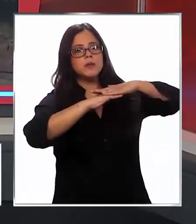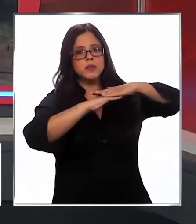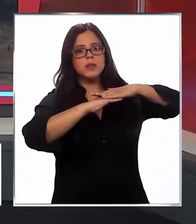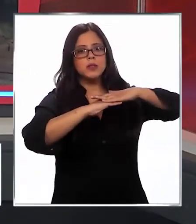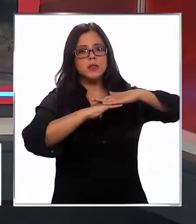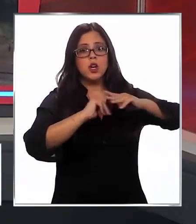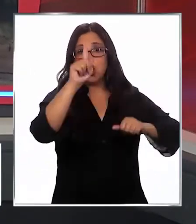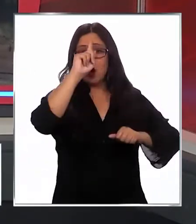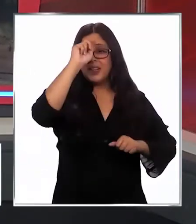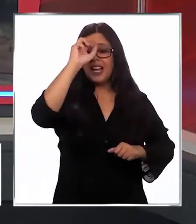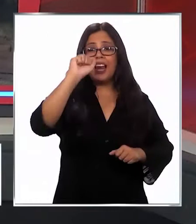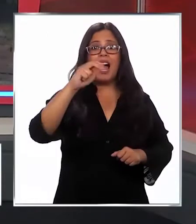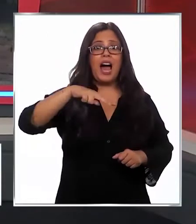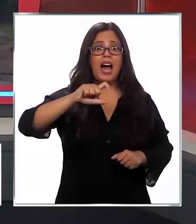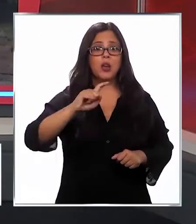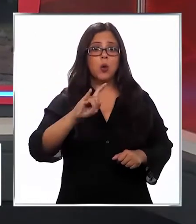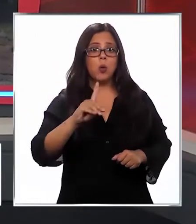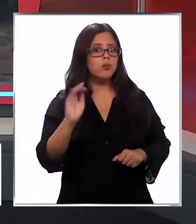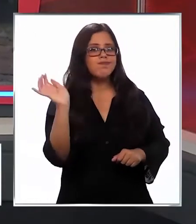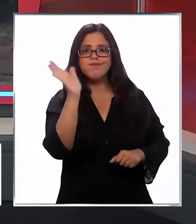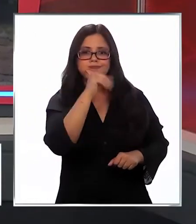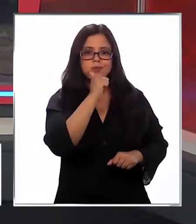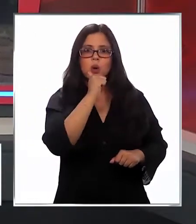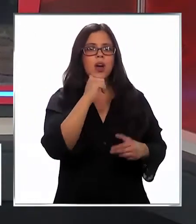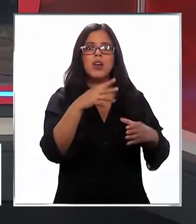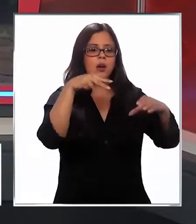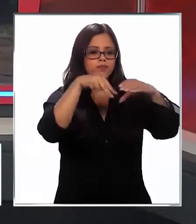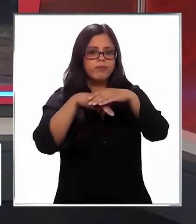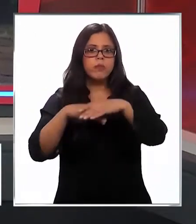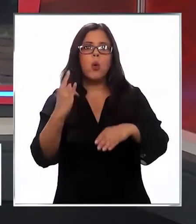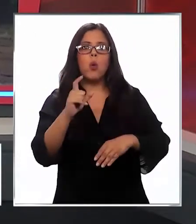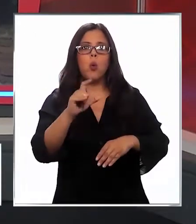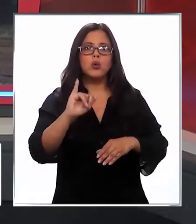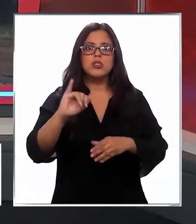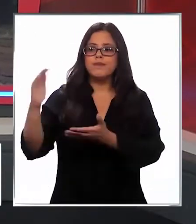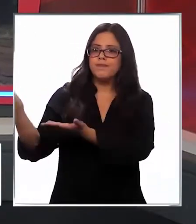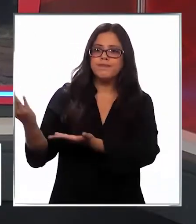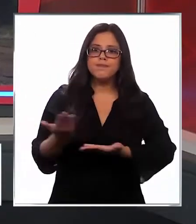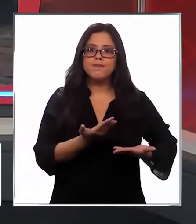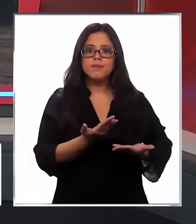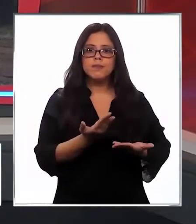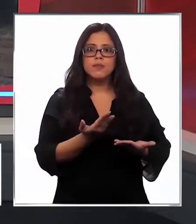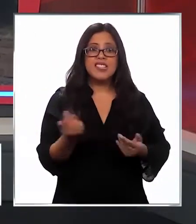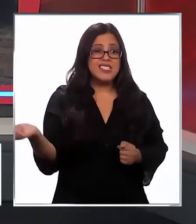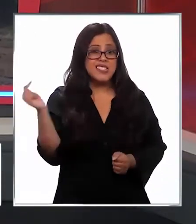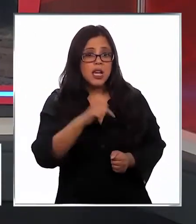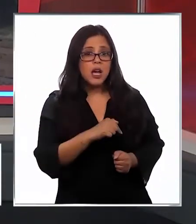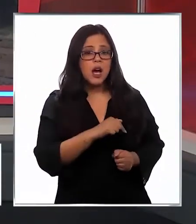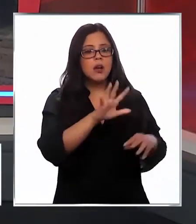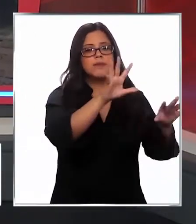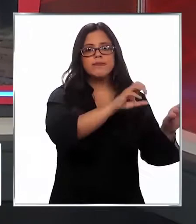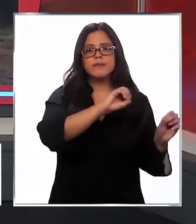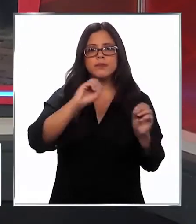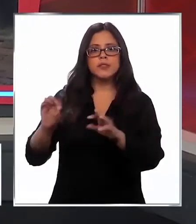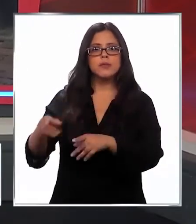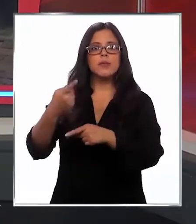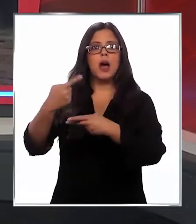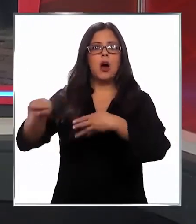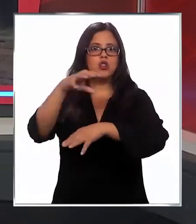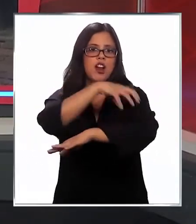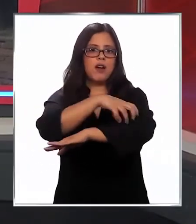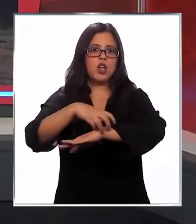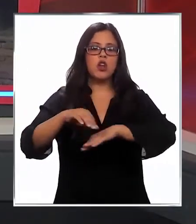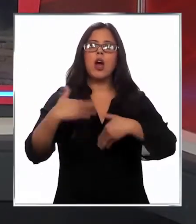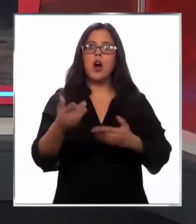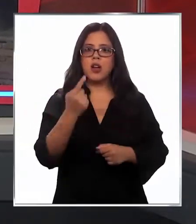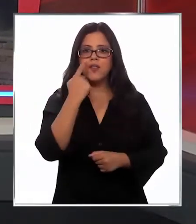capacidad. El hospital de Ancud ya no tiene camas UCI disponibles para recibir a más pacientes. Y si llegan, deberán ser llevados a otras regiones. La